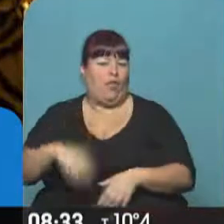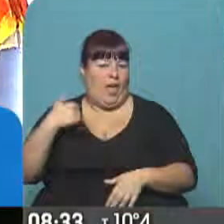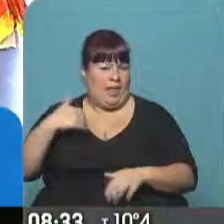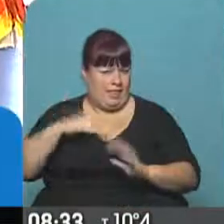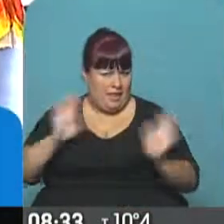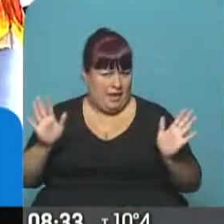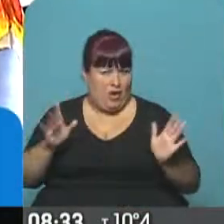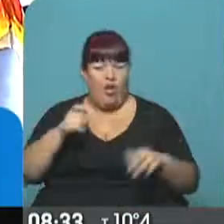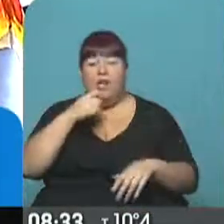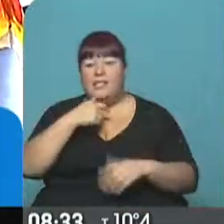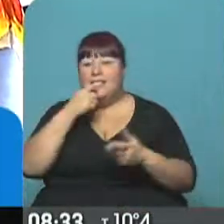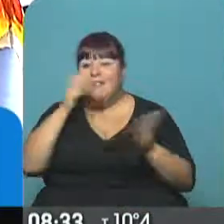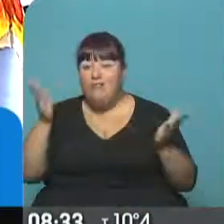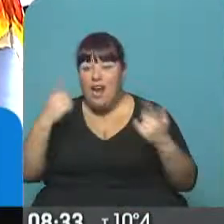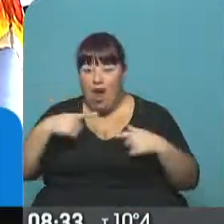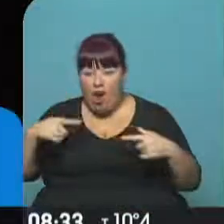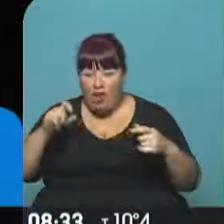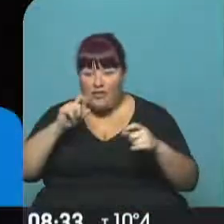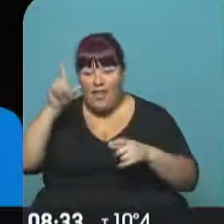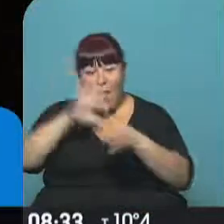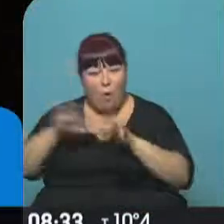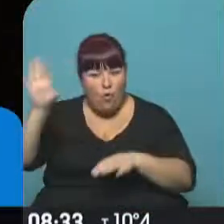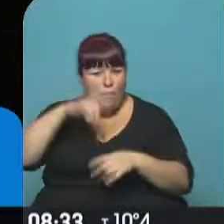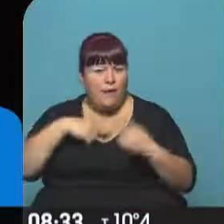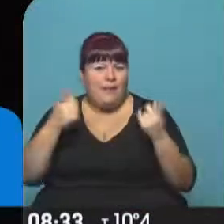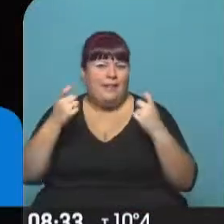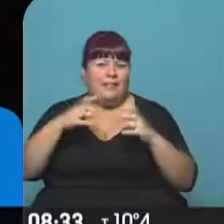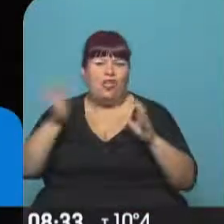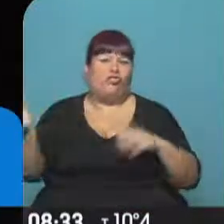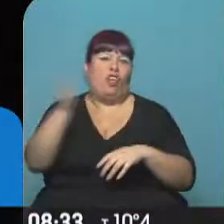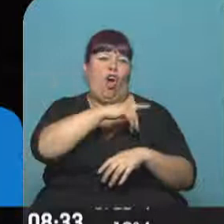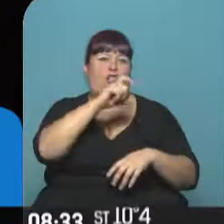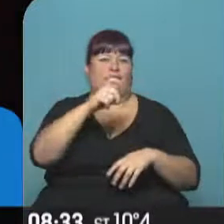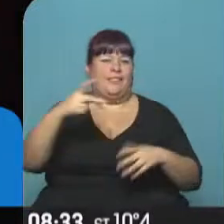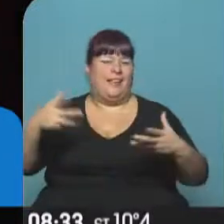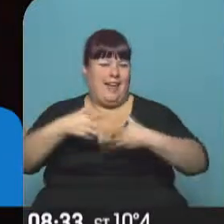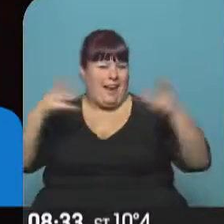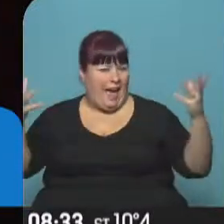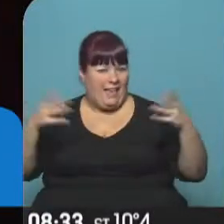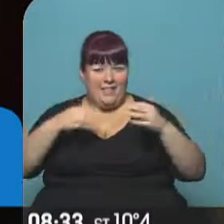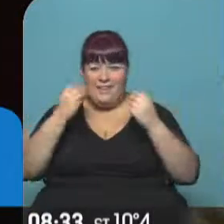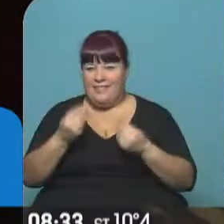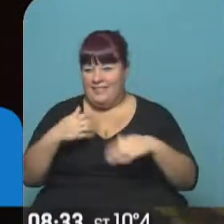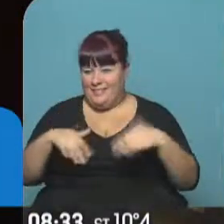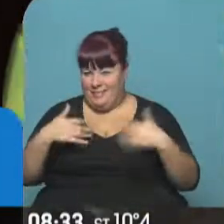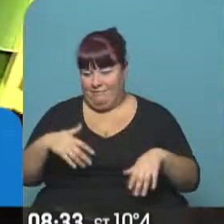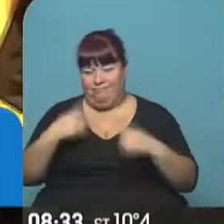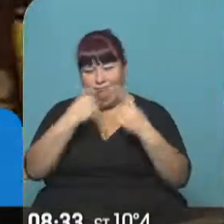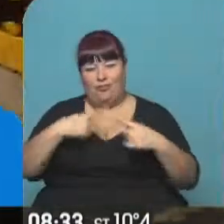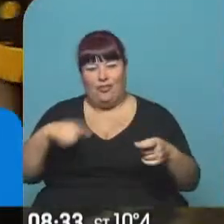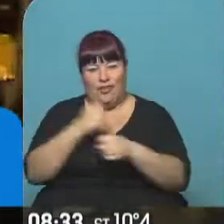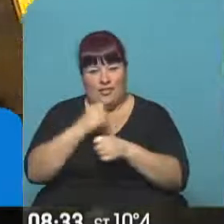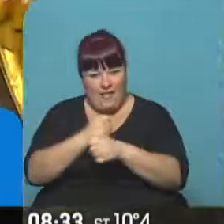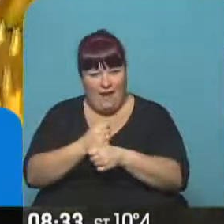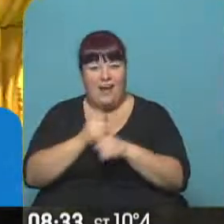argentinos, porque si abro la caja de Pandora europea necesito todo el CCK. Porque tengo muchísimos